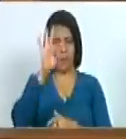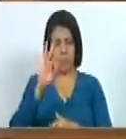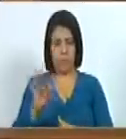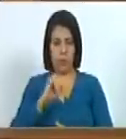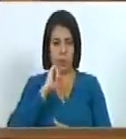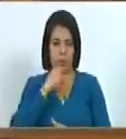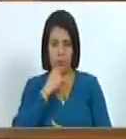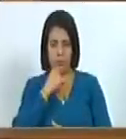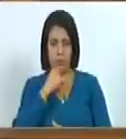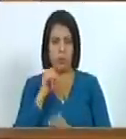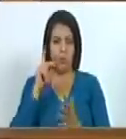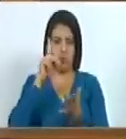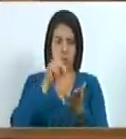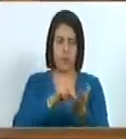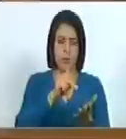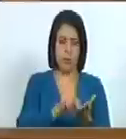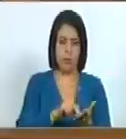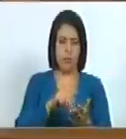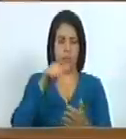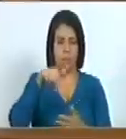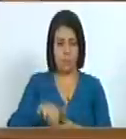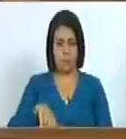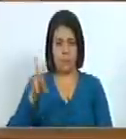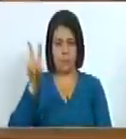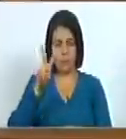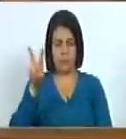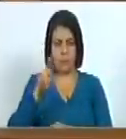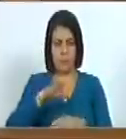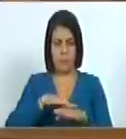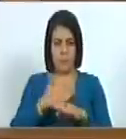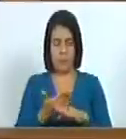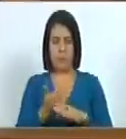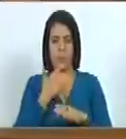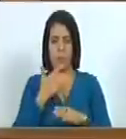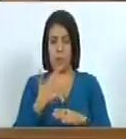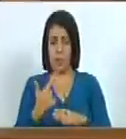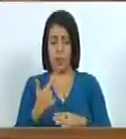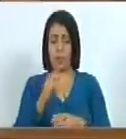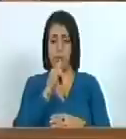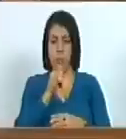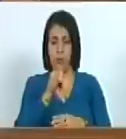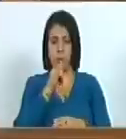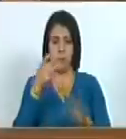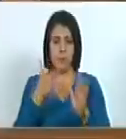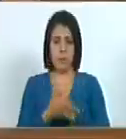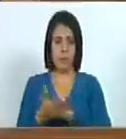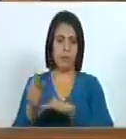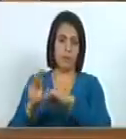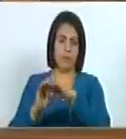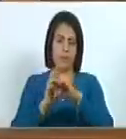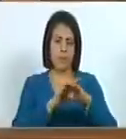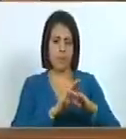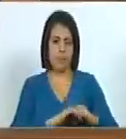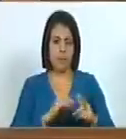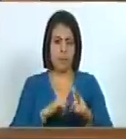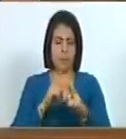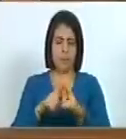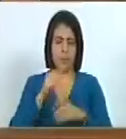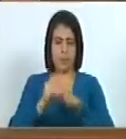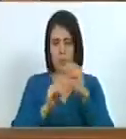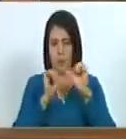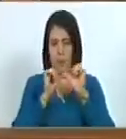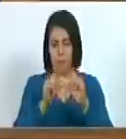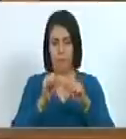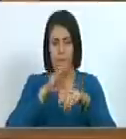de Rusia en la República Bolivariana de Venezuela, mediante la cual informó sobre el llamamiento de la Duma